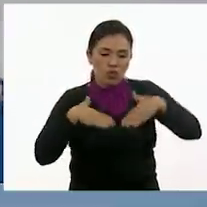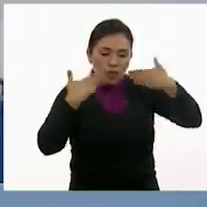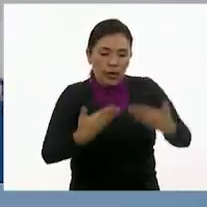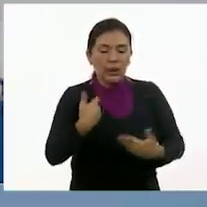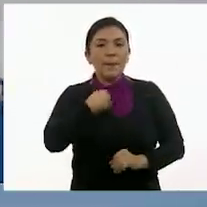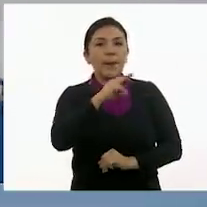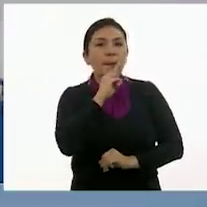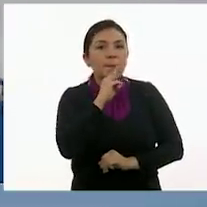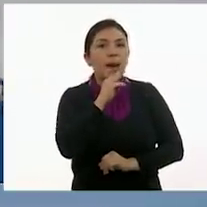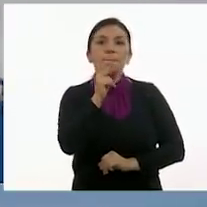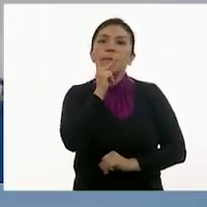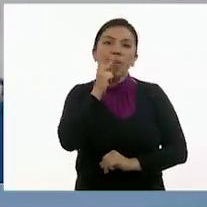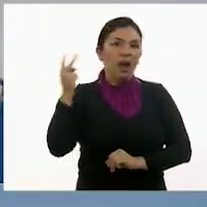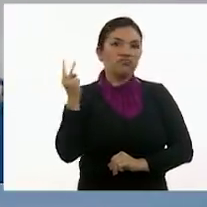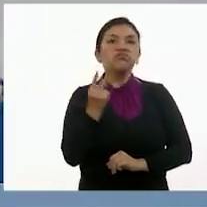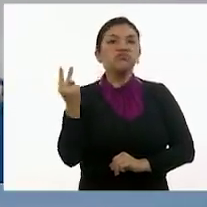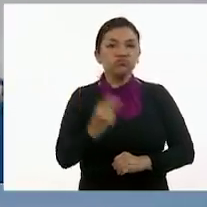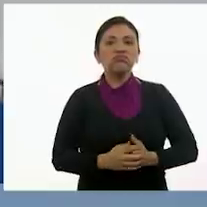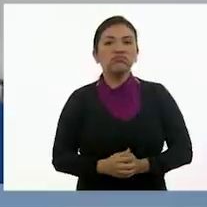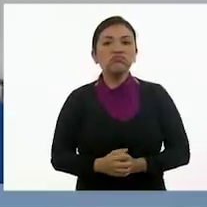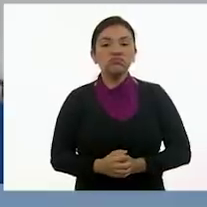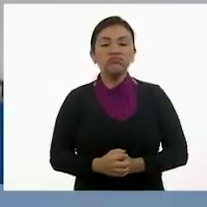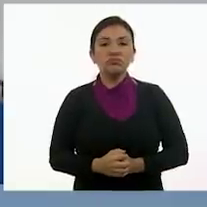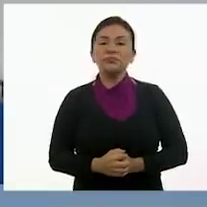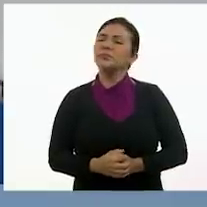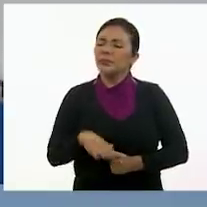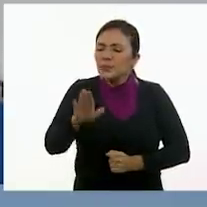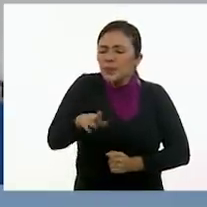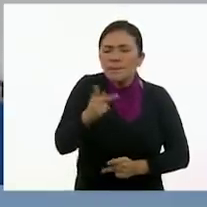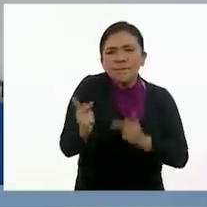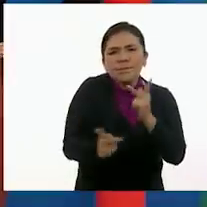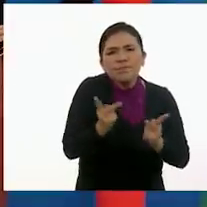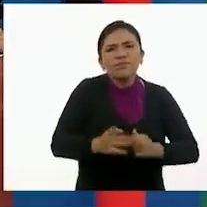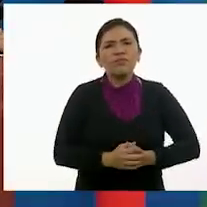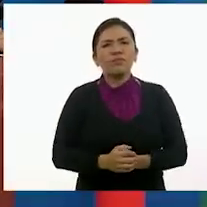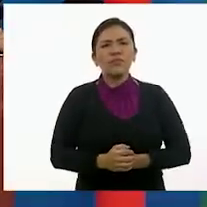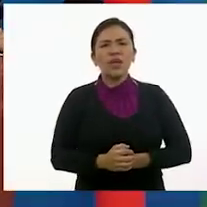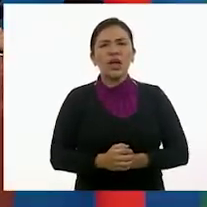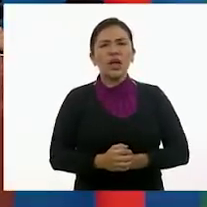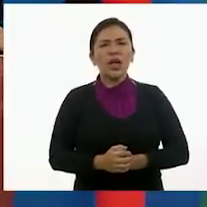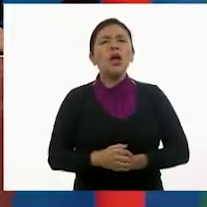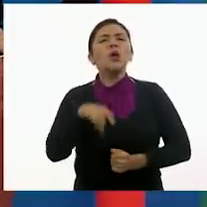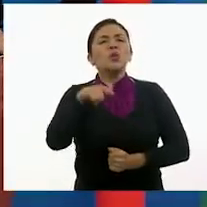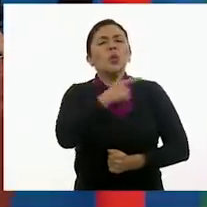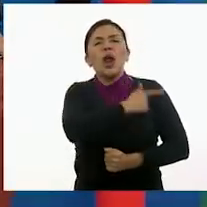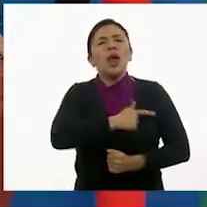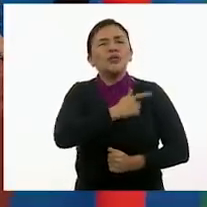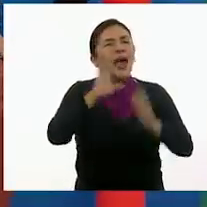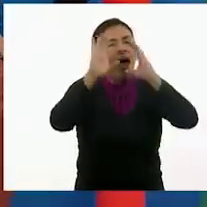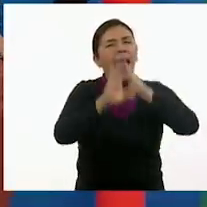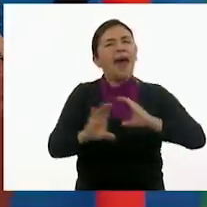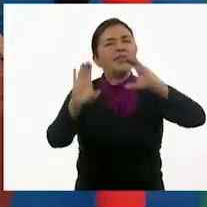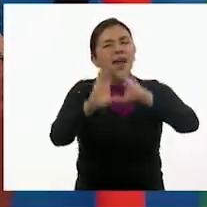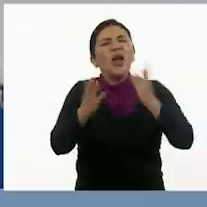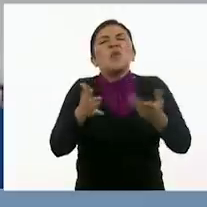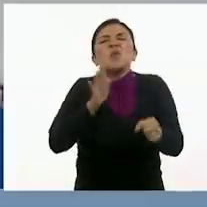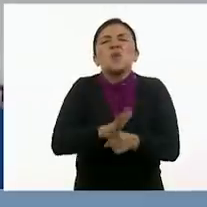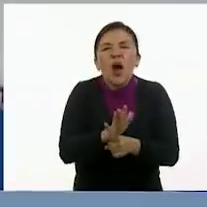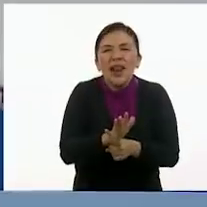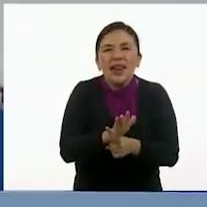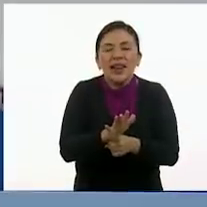y a mi papá. Uh-huh. Oye. Sí. ¿Y qué te gusta cantar?